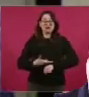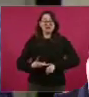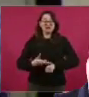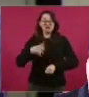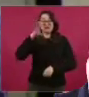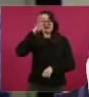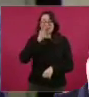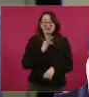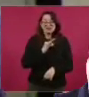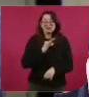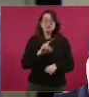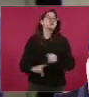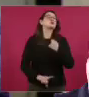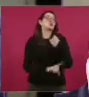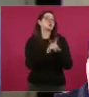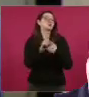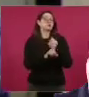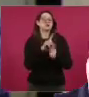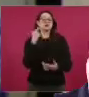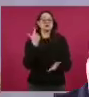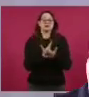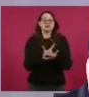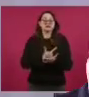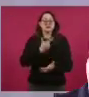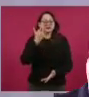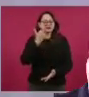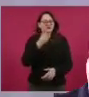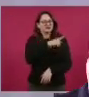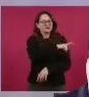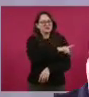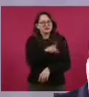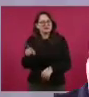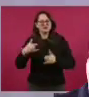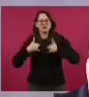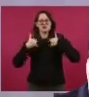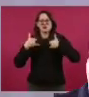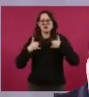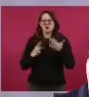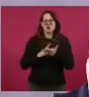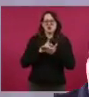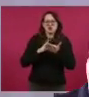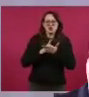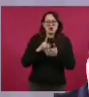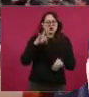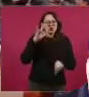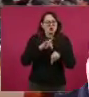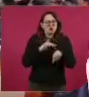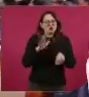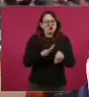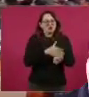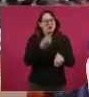Pero si profundizamos, encontramos de que es una crisis social,